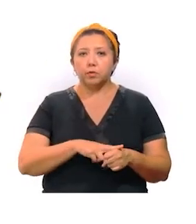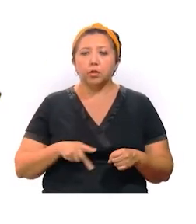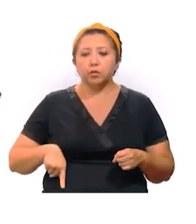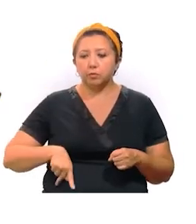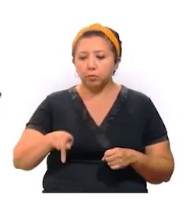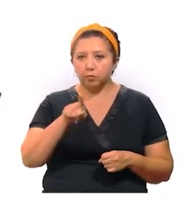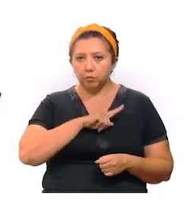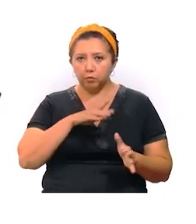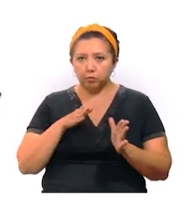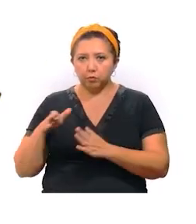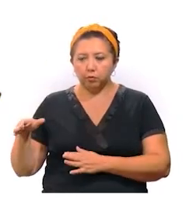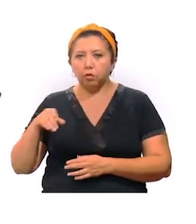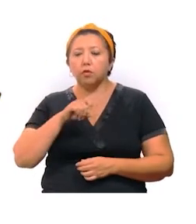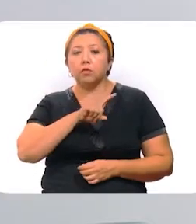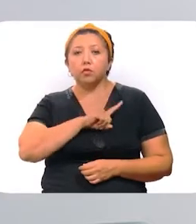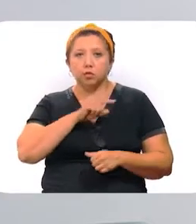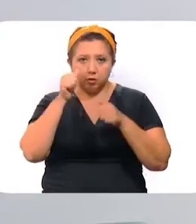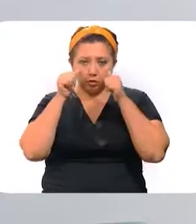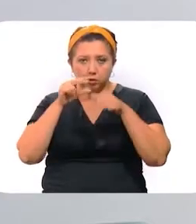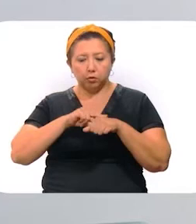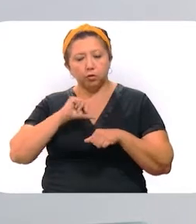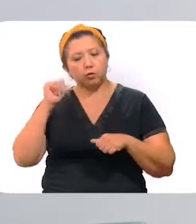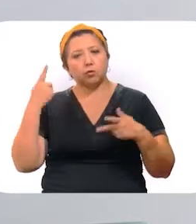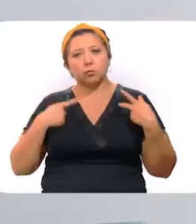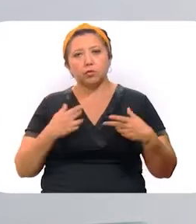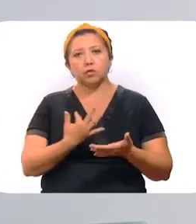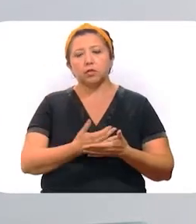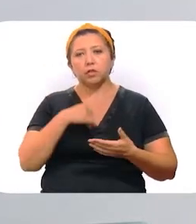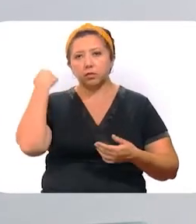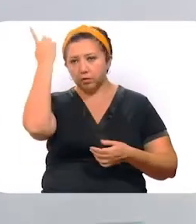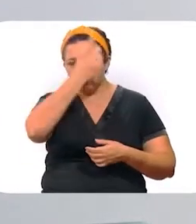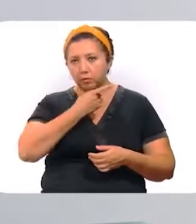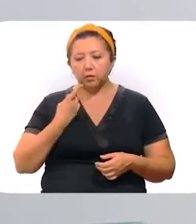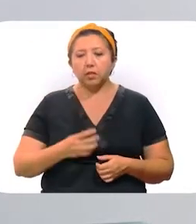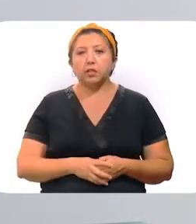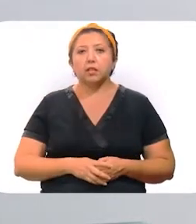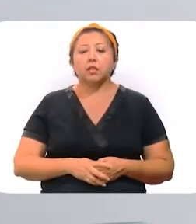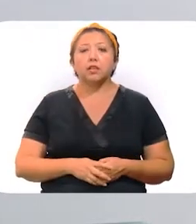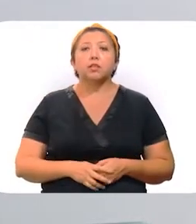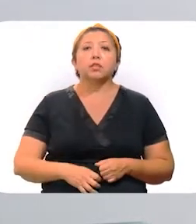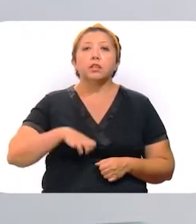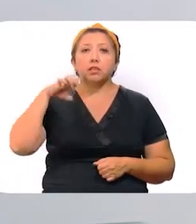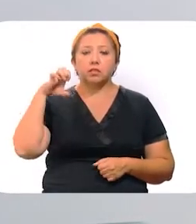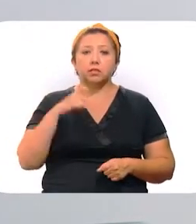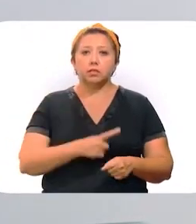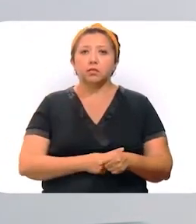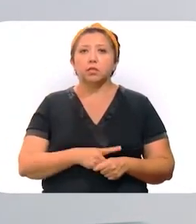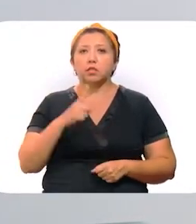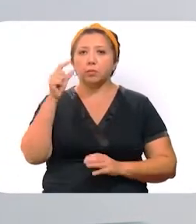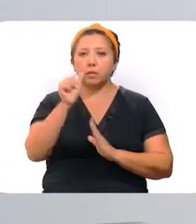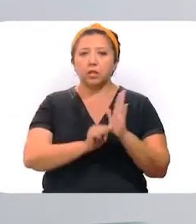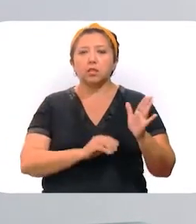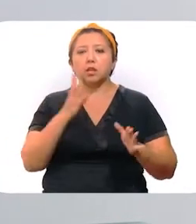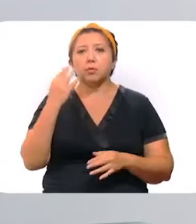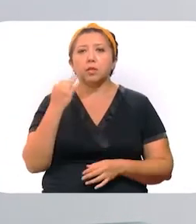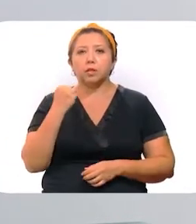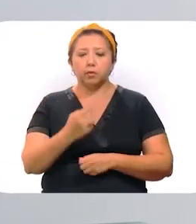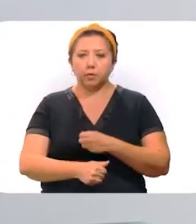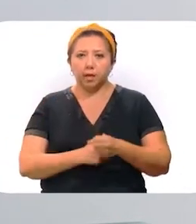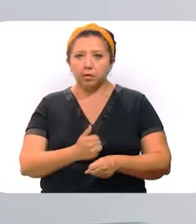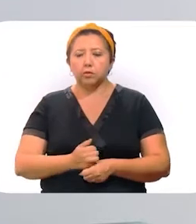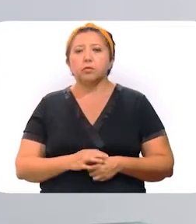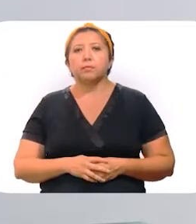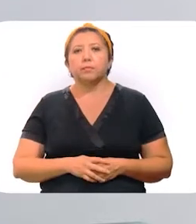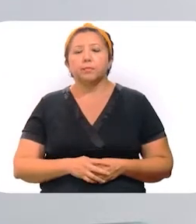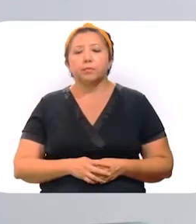hospitales públicos y en aislamiento total. Hay otros pacientes a la espera de diagnóstico. El rango de edad de los casos es de 1 mes a